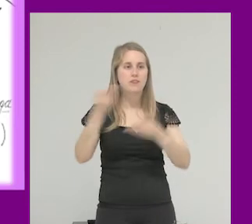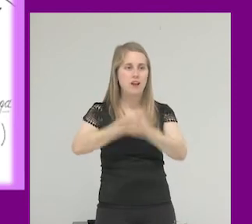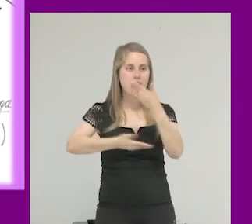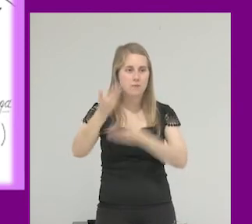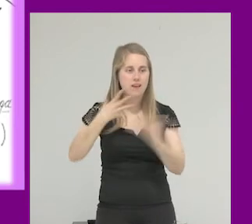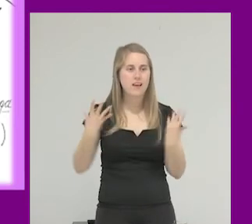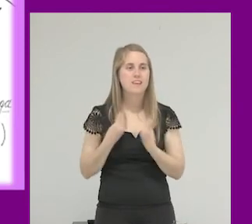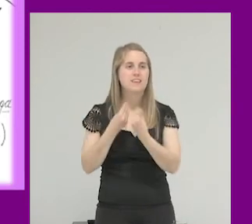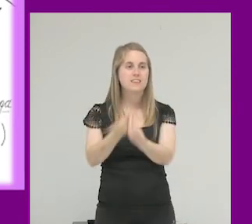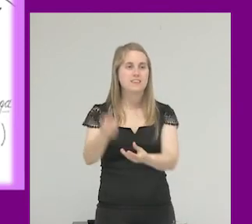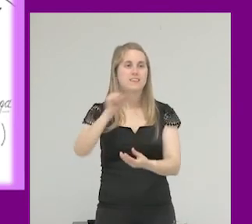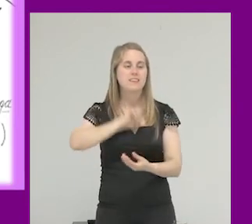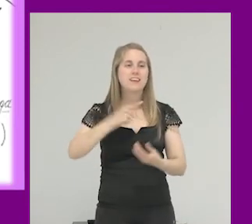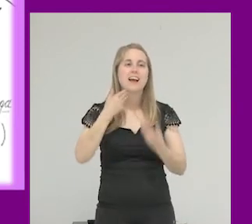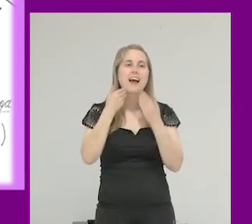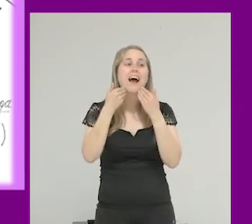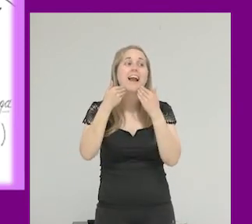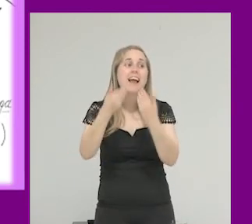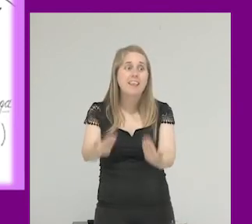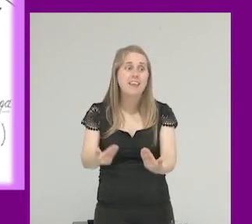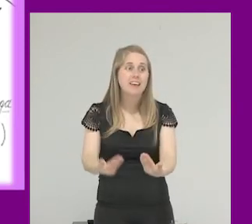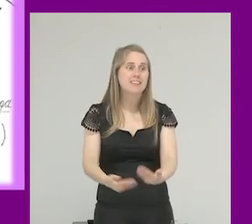siempre. Muchas gracias.